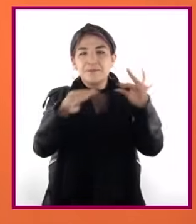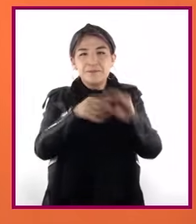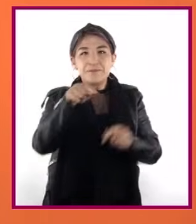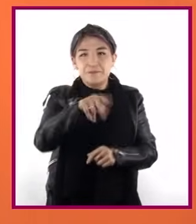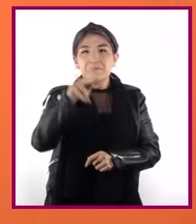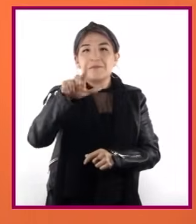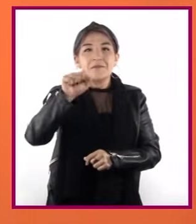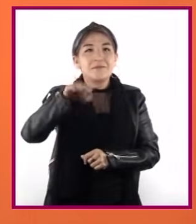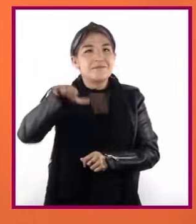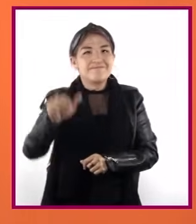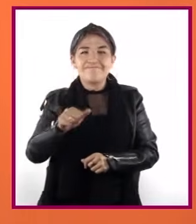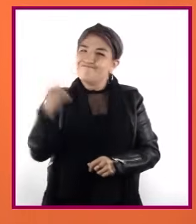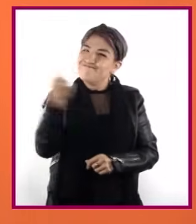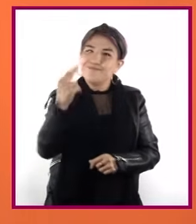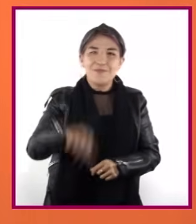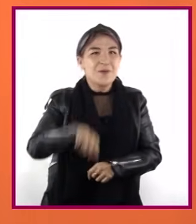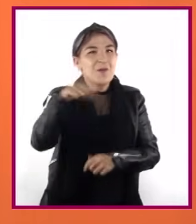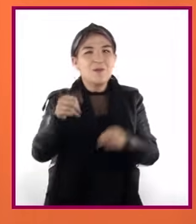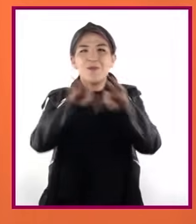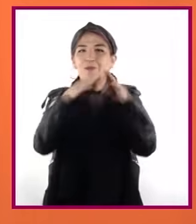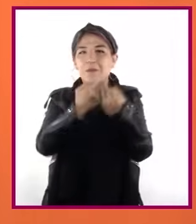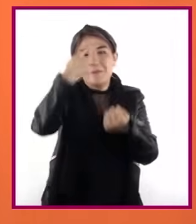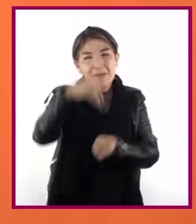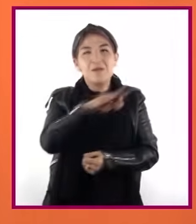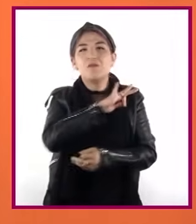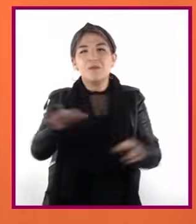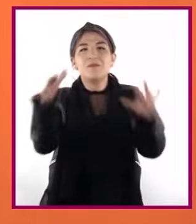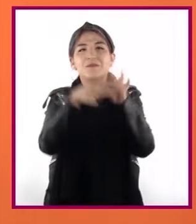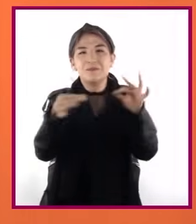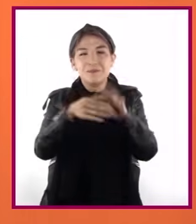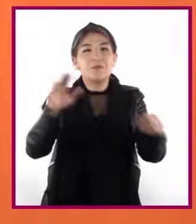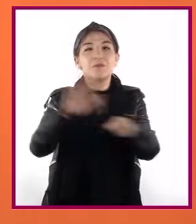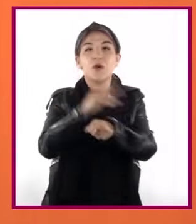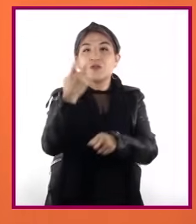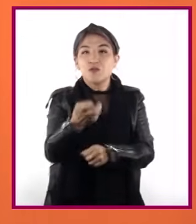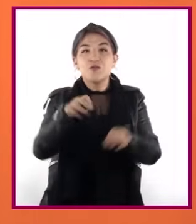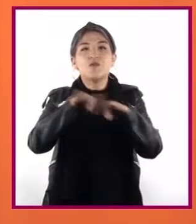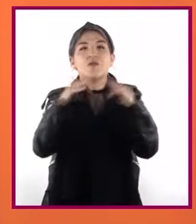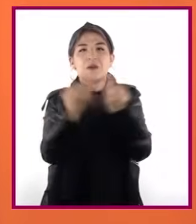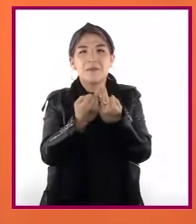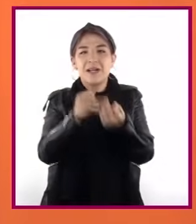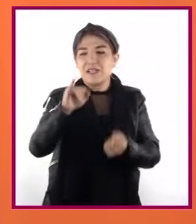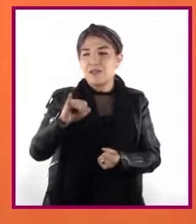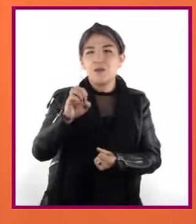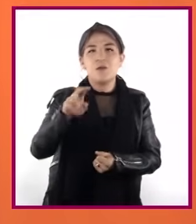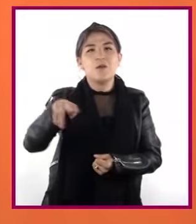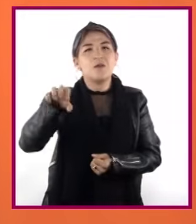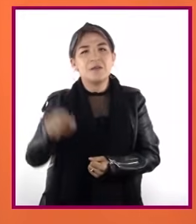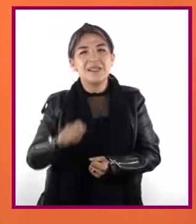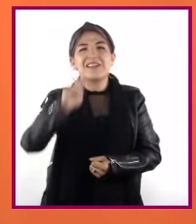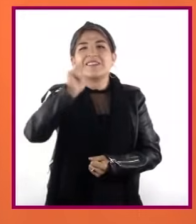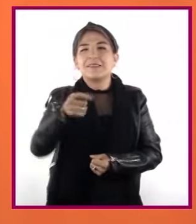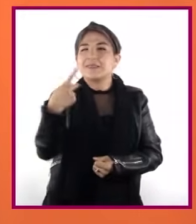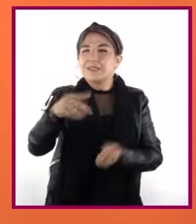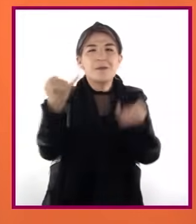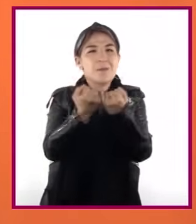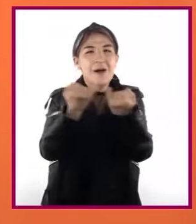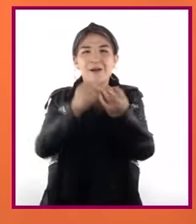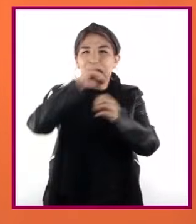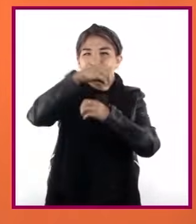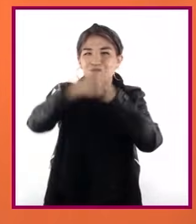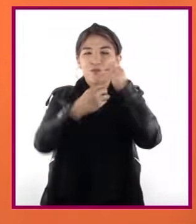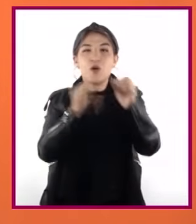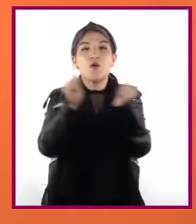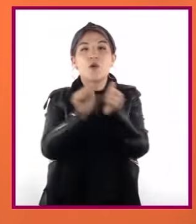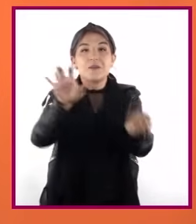plasma requiere otro modelo para su explicación al considerar que está formado por iones, que son un tipo de partículas con